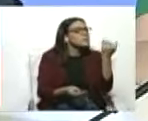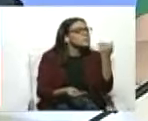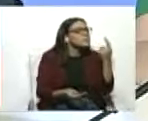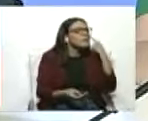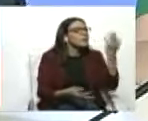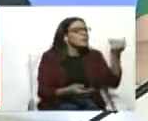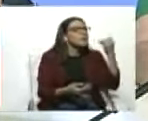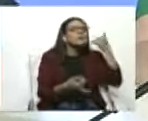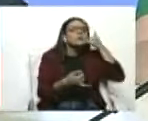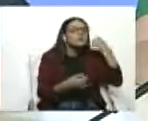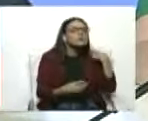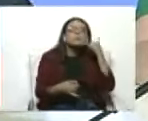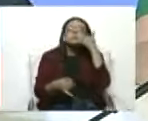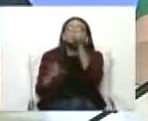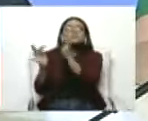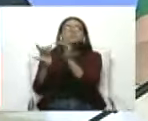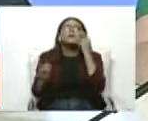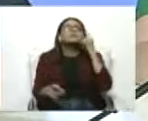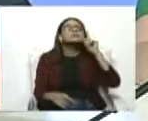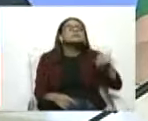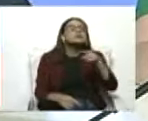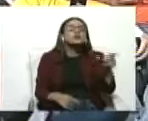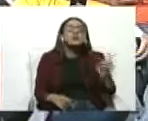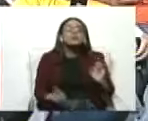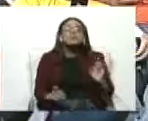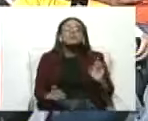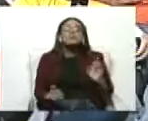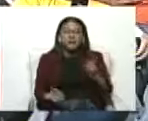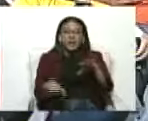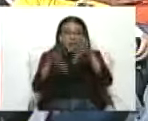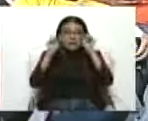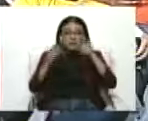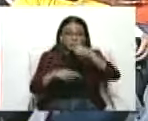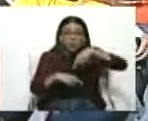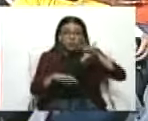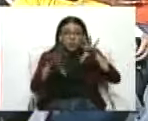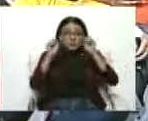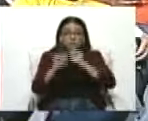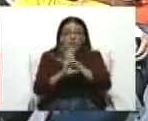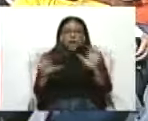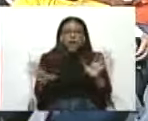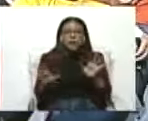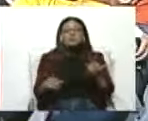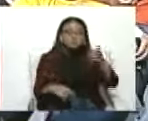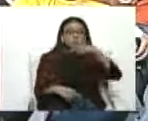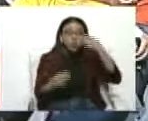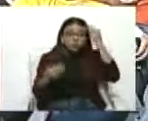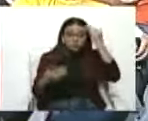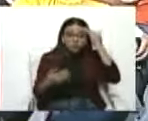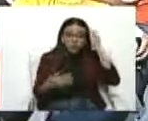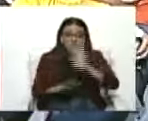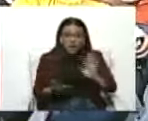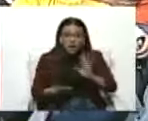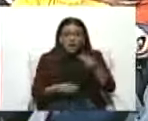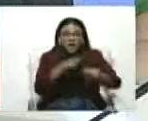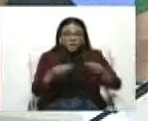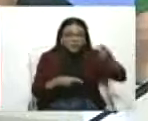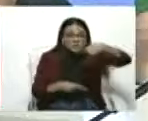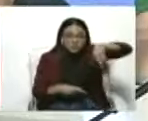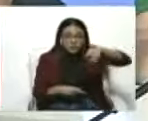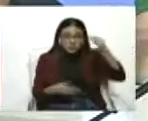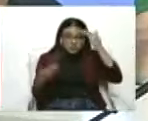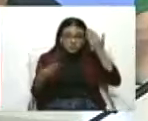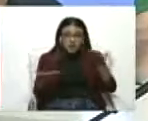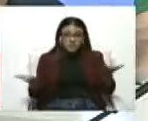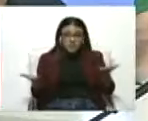como control. ¿Tenemos esta tarea clara? Sí. ¿Aquí tenemos la tarea clara? Sí. ¿Podemos salir